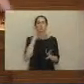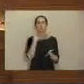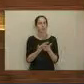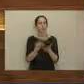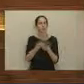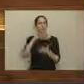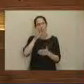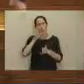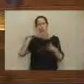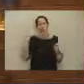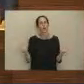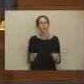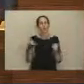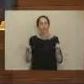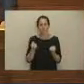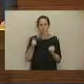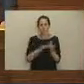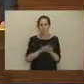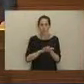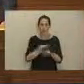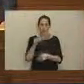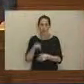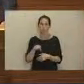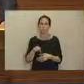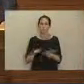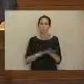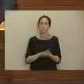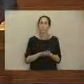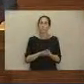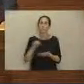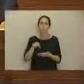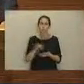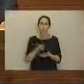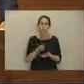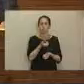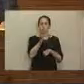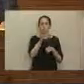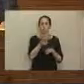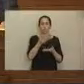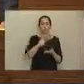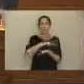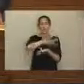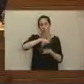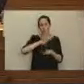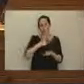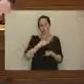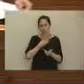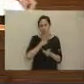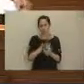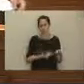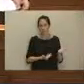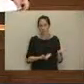actuaciones. Aquí se ha hecho referencia a las, digamos, las noticias de prensa. Pero que,